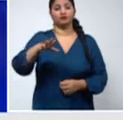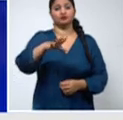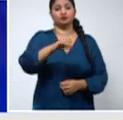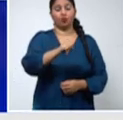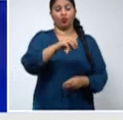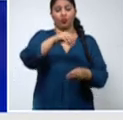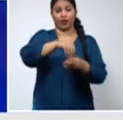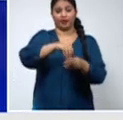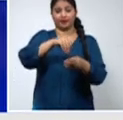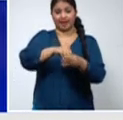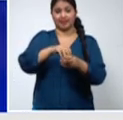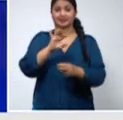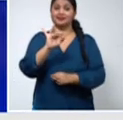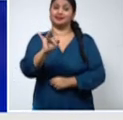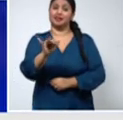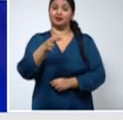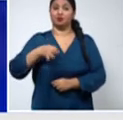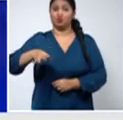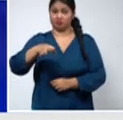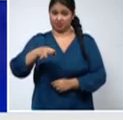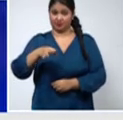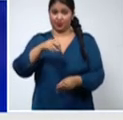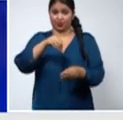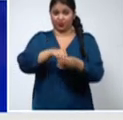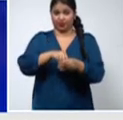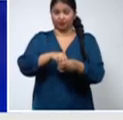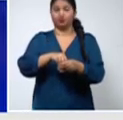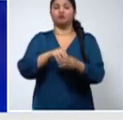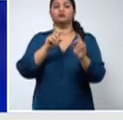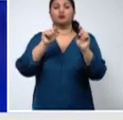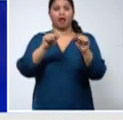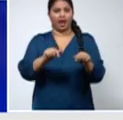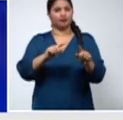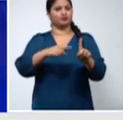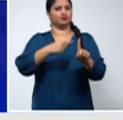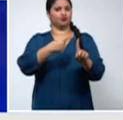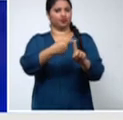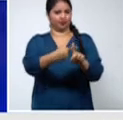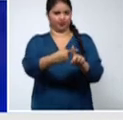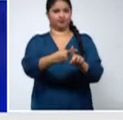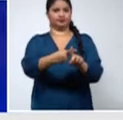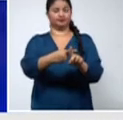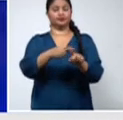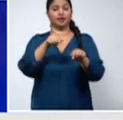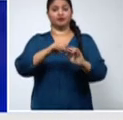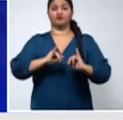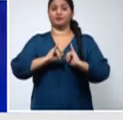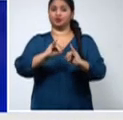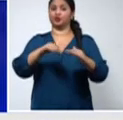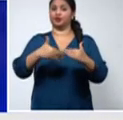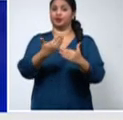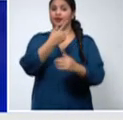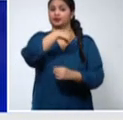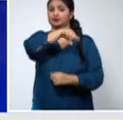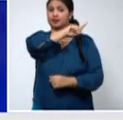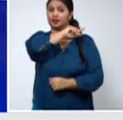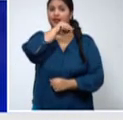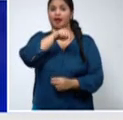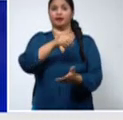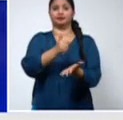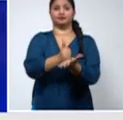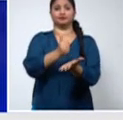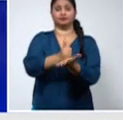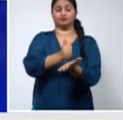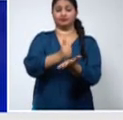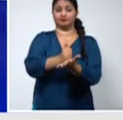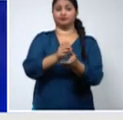7 de sus 11 municipios notifican casos en el día de ayer. Pinar del Río y el mayor número, que además es el lugar de